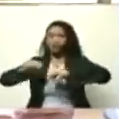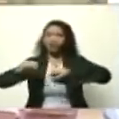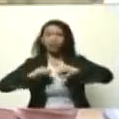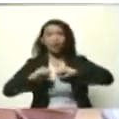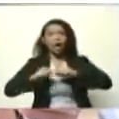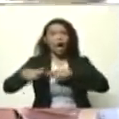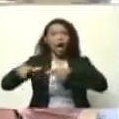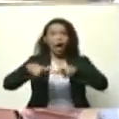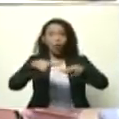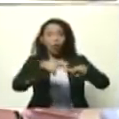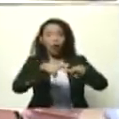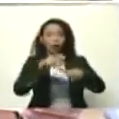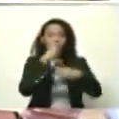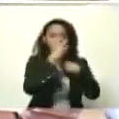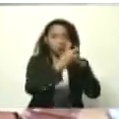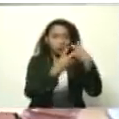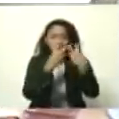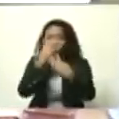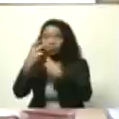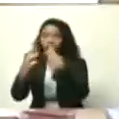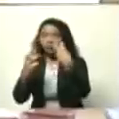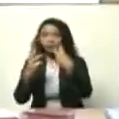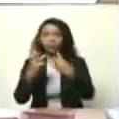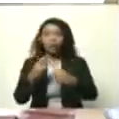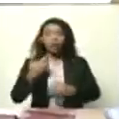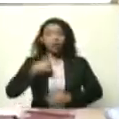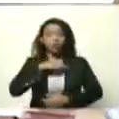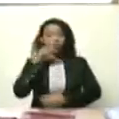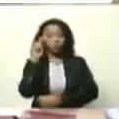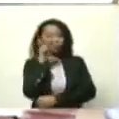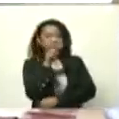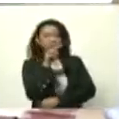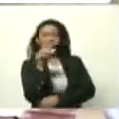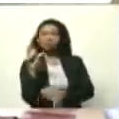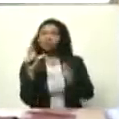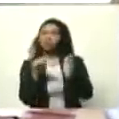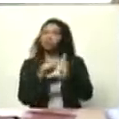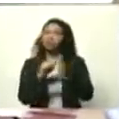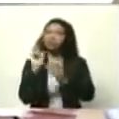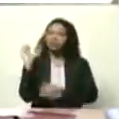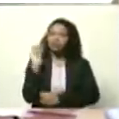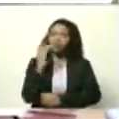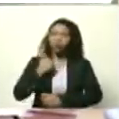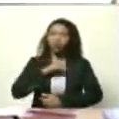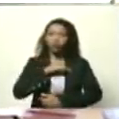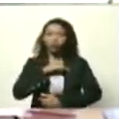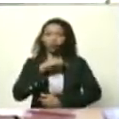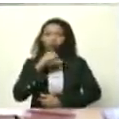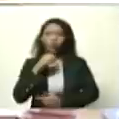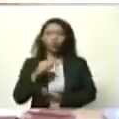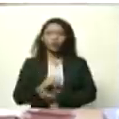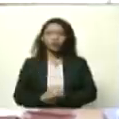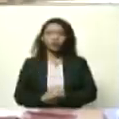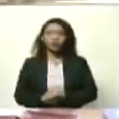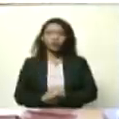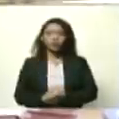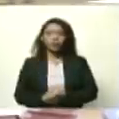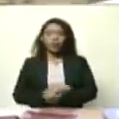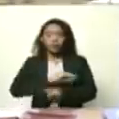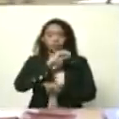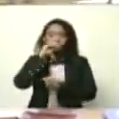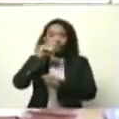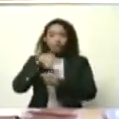sitios turísticos. Cuando nosotros vemos de dónde venimos, la ocupación hotelera en el